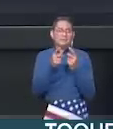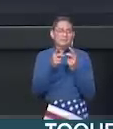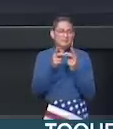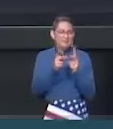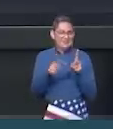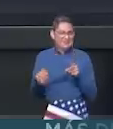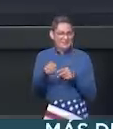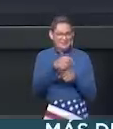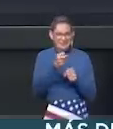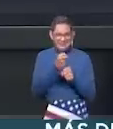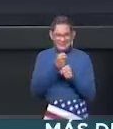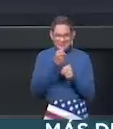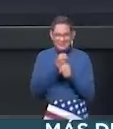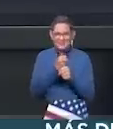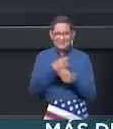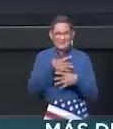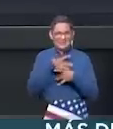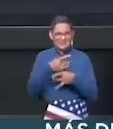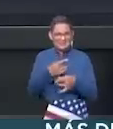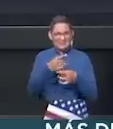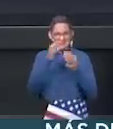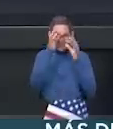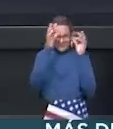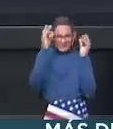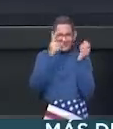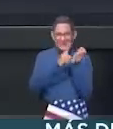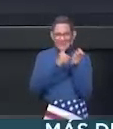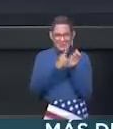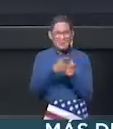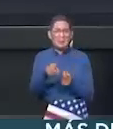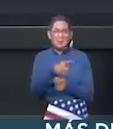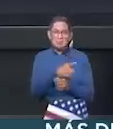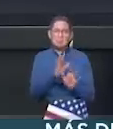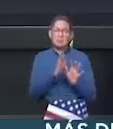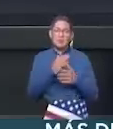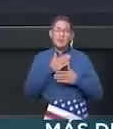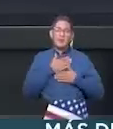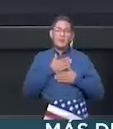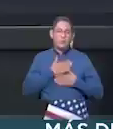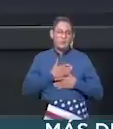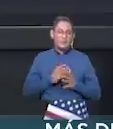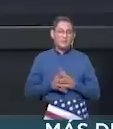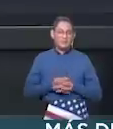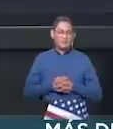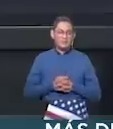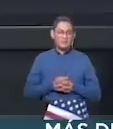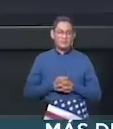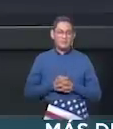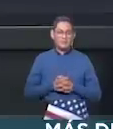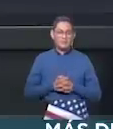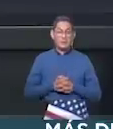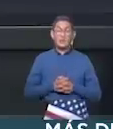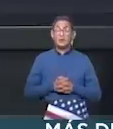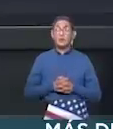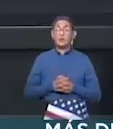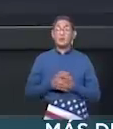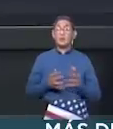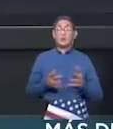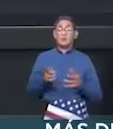en el sector de salud definitivamente nosotros